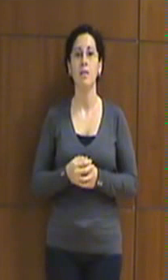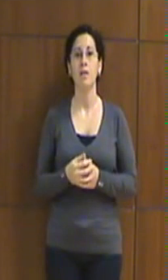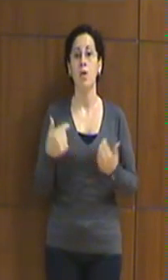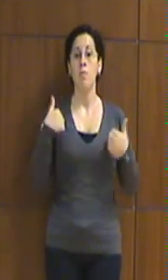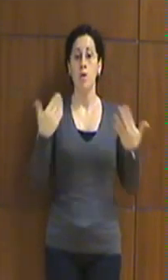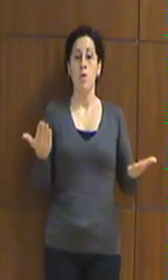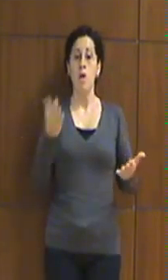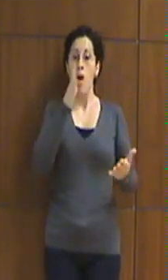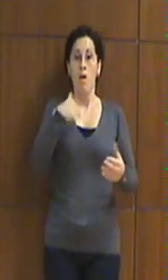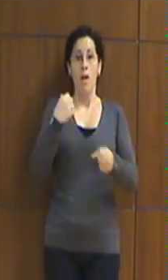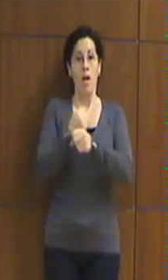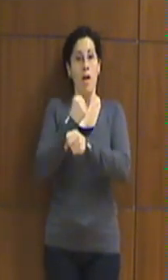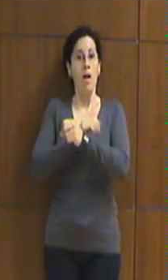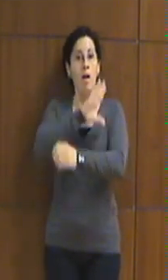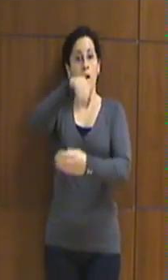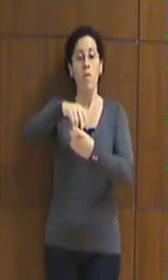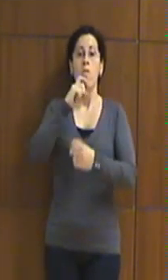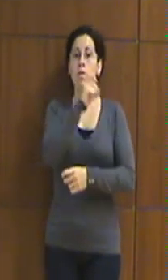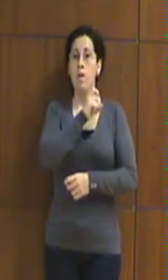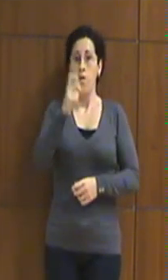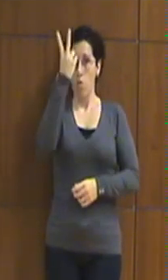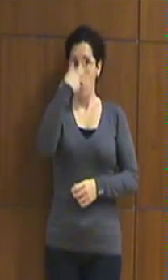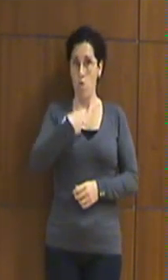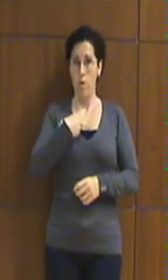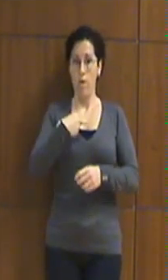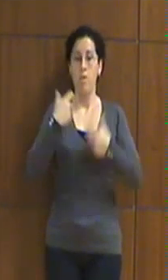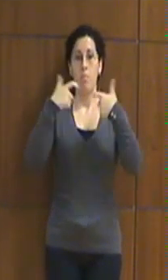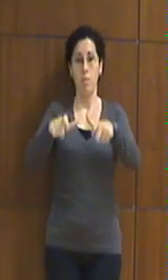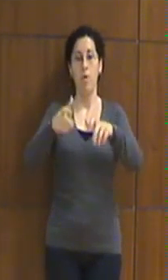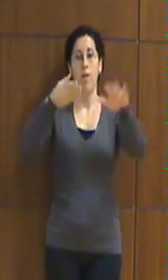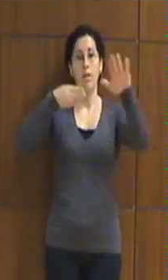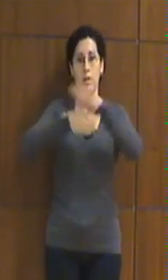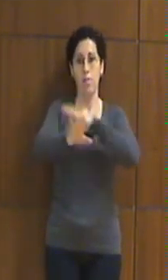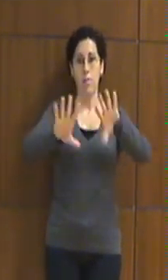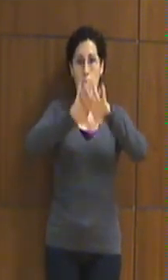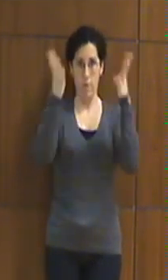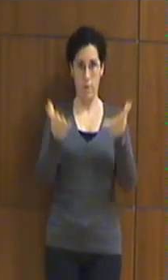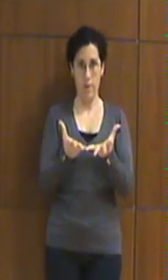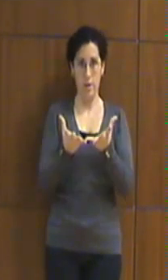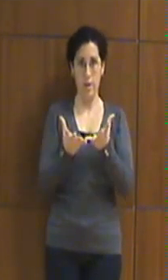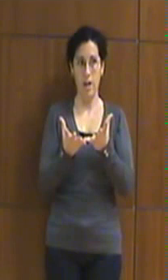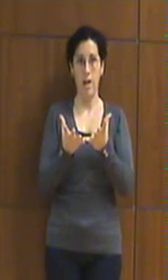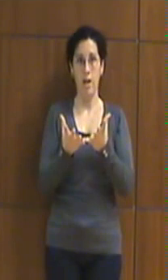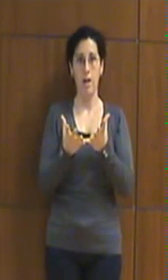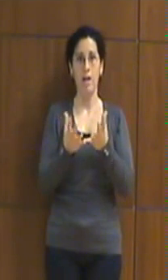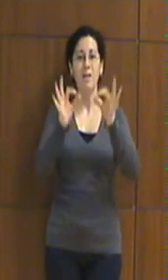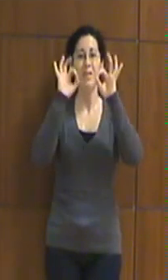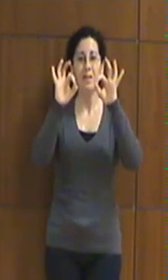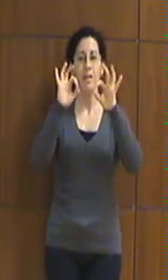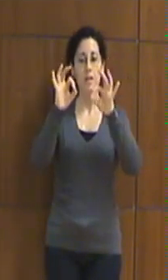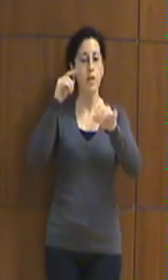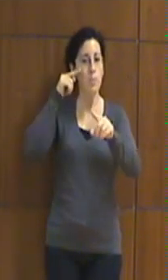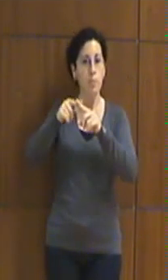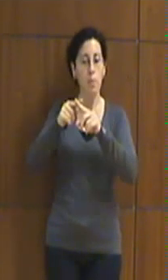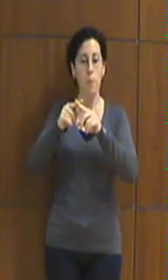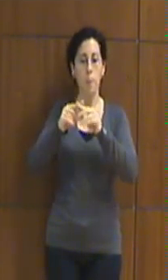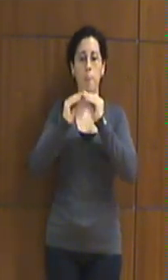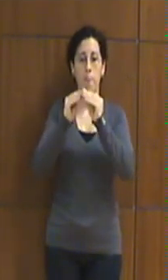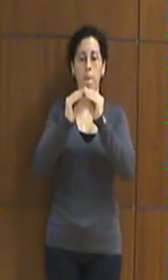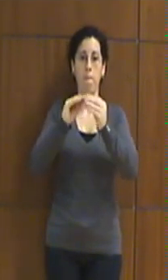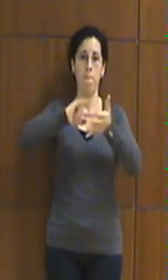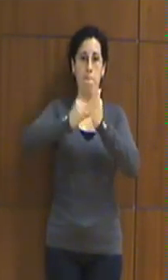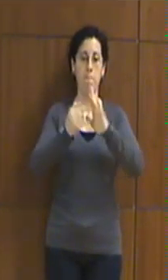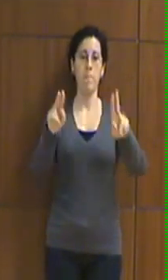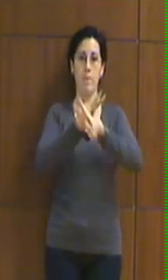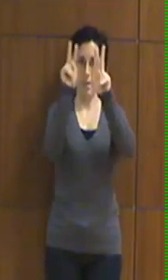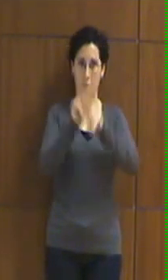ahora mismo estoy trabajando en Fundación 11, estoy en el Departamento de Accesibilidad Universal y dentro del desarrollo de proyectos